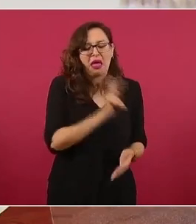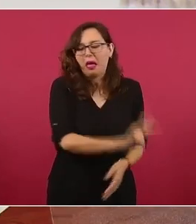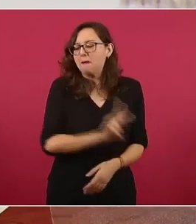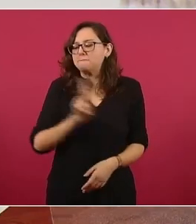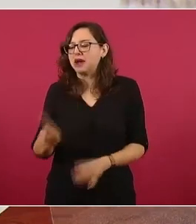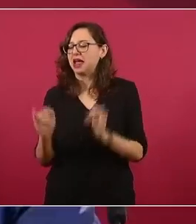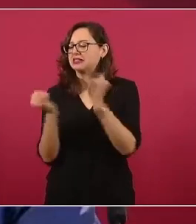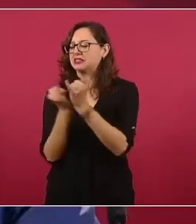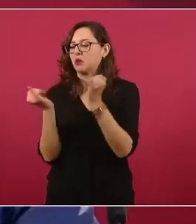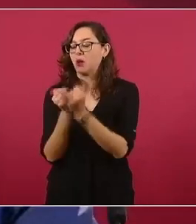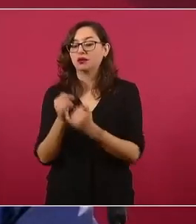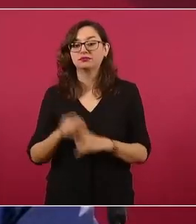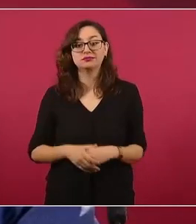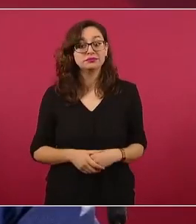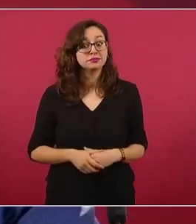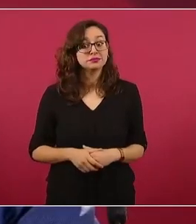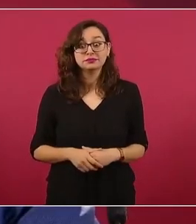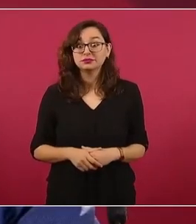No,